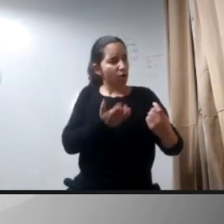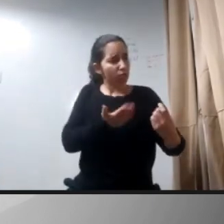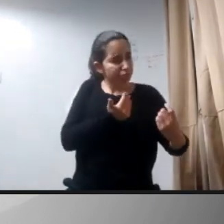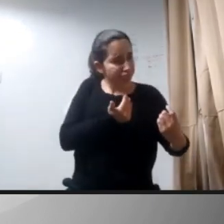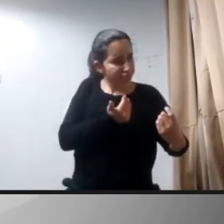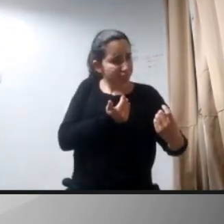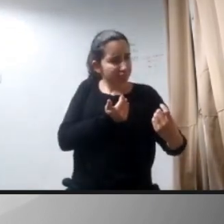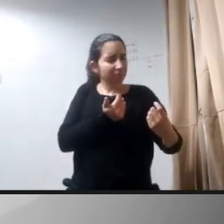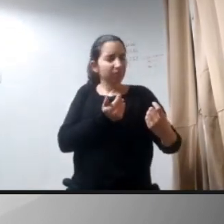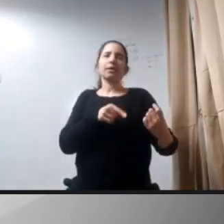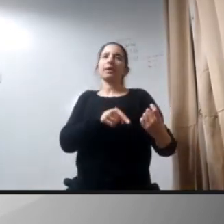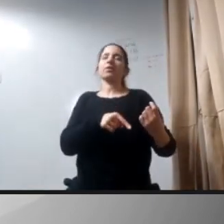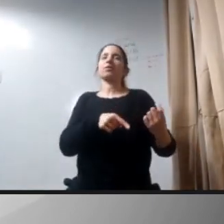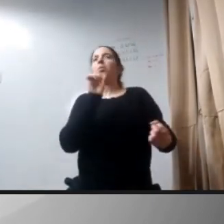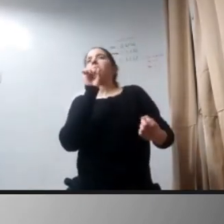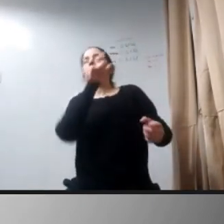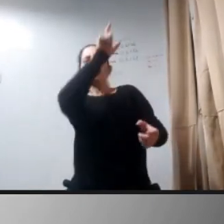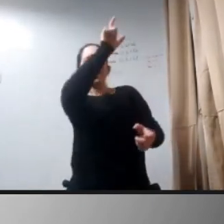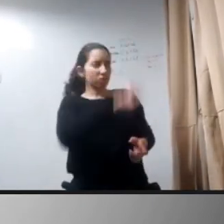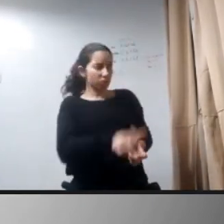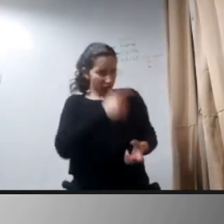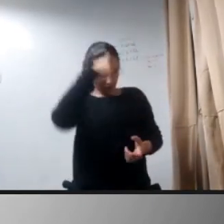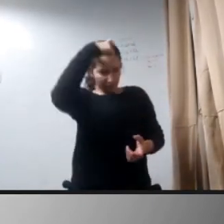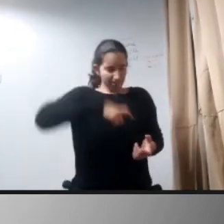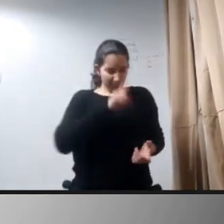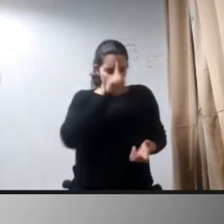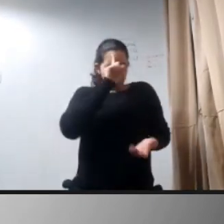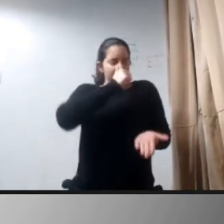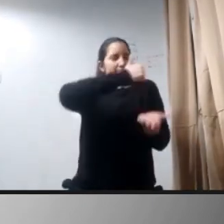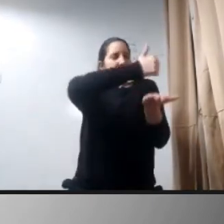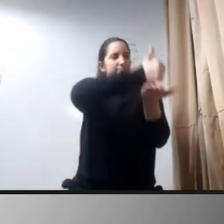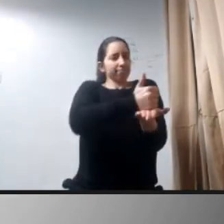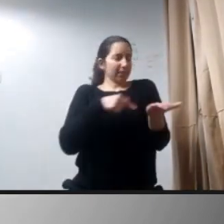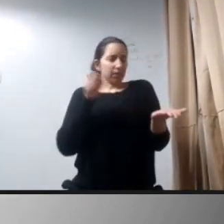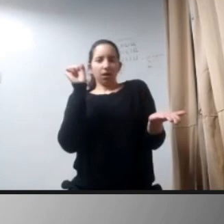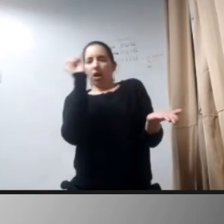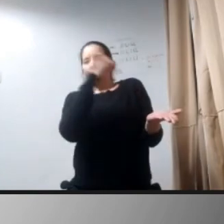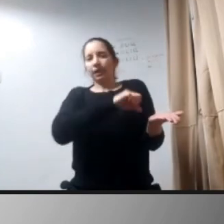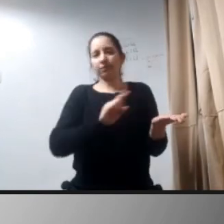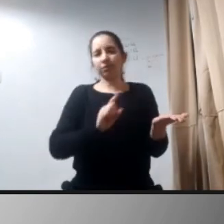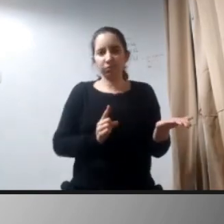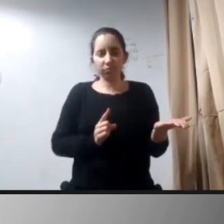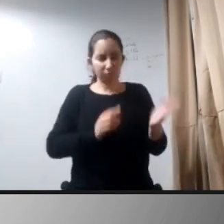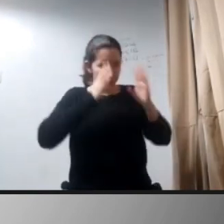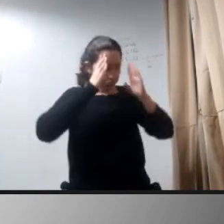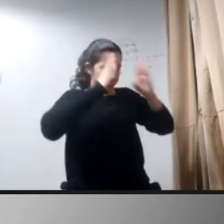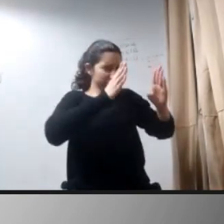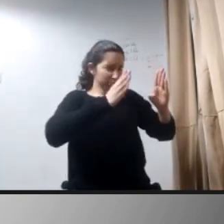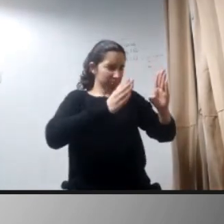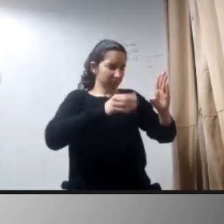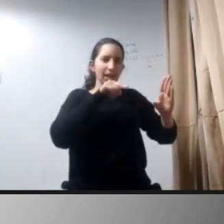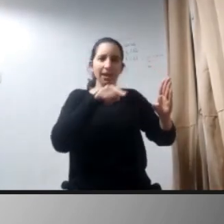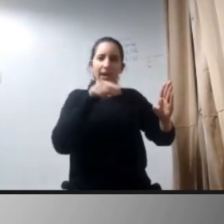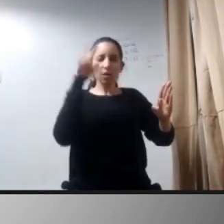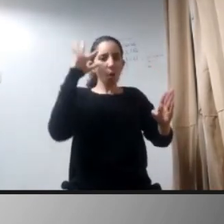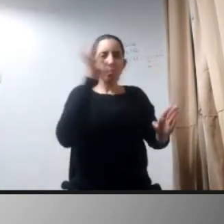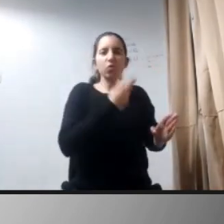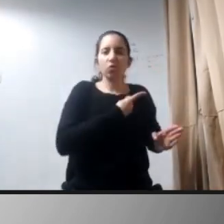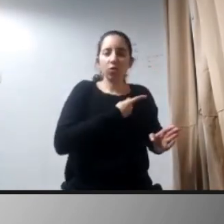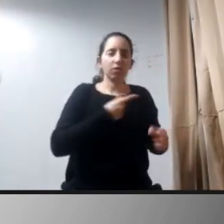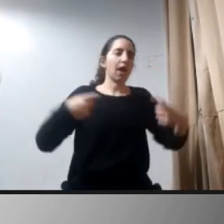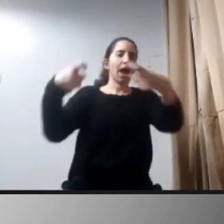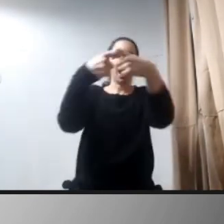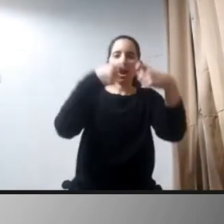No podemos obviar la agencia, y esa agencia se tiene que manifestar en organizaciones,